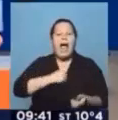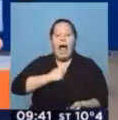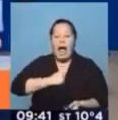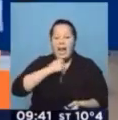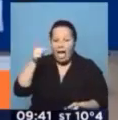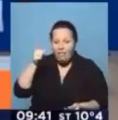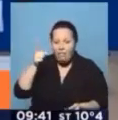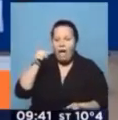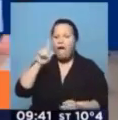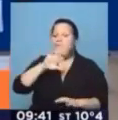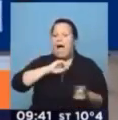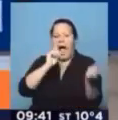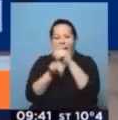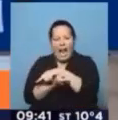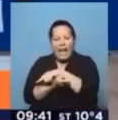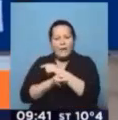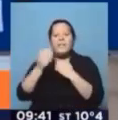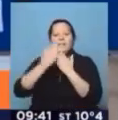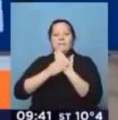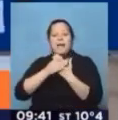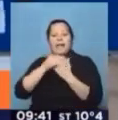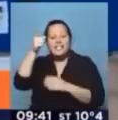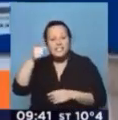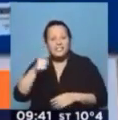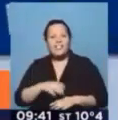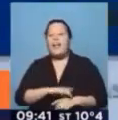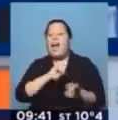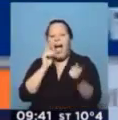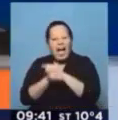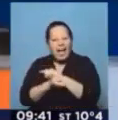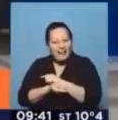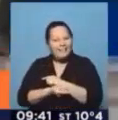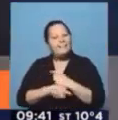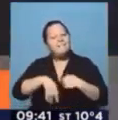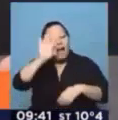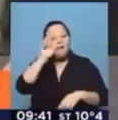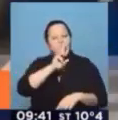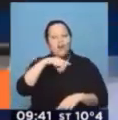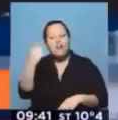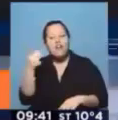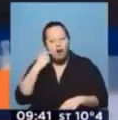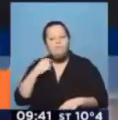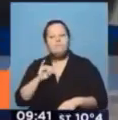Canadá es exactamente al revés del gabinete de Fantino. Hay más mujeres que hombres.